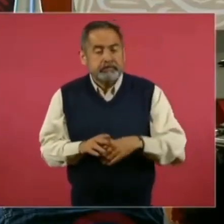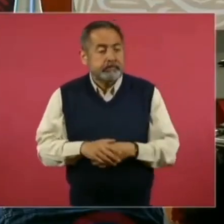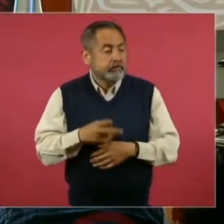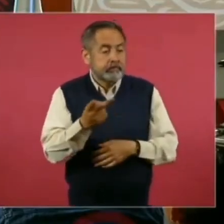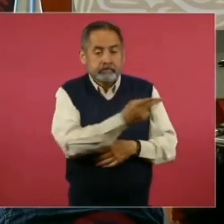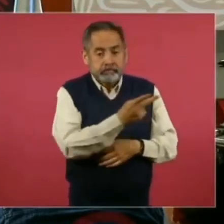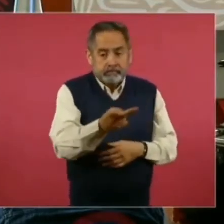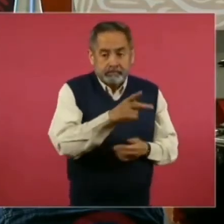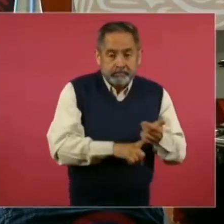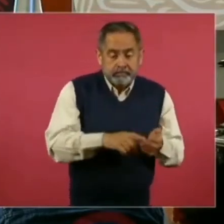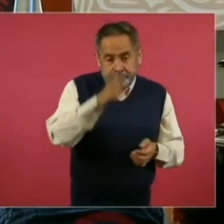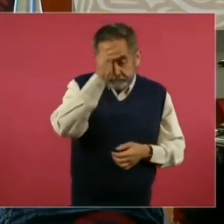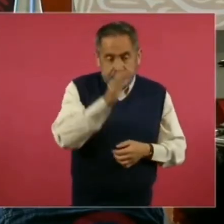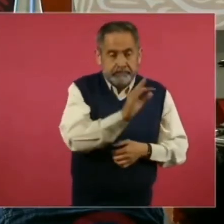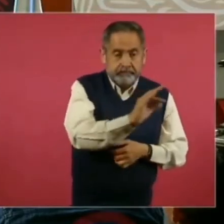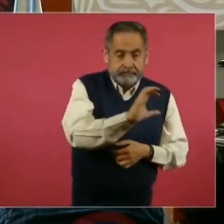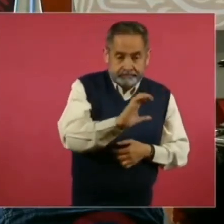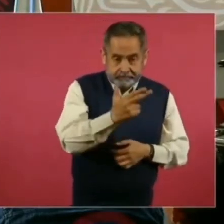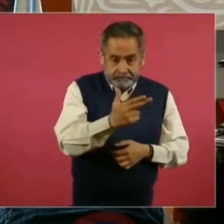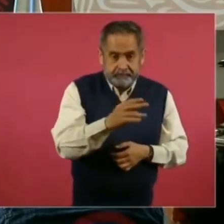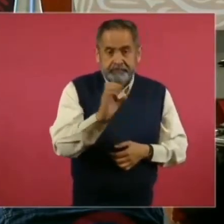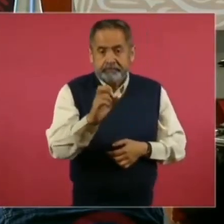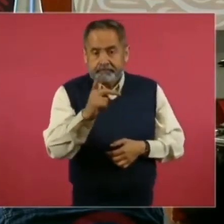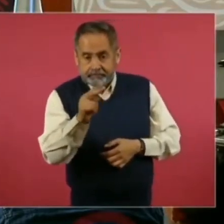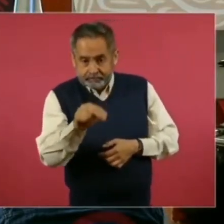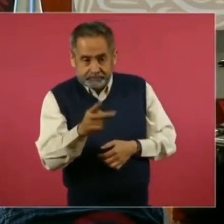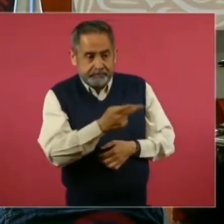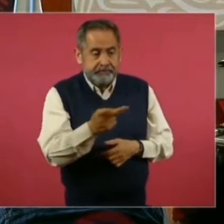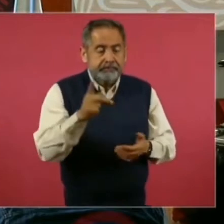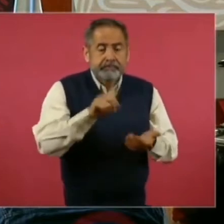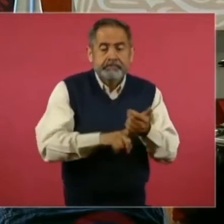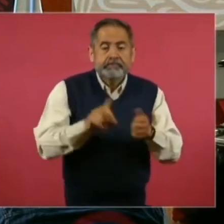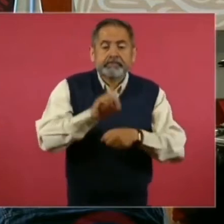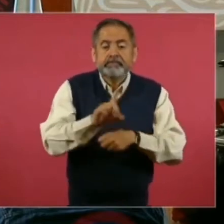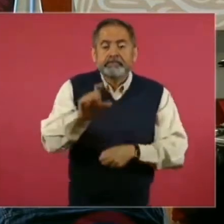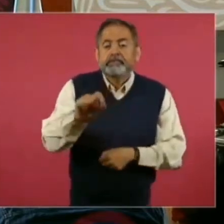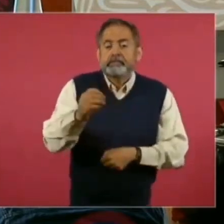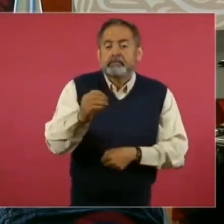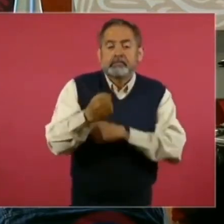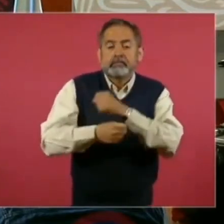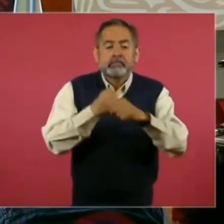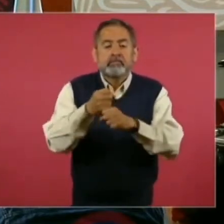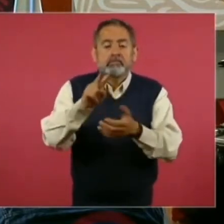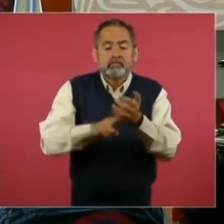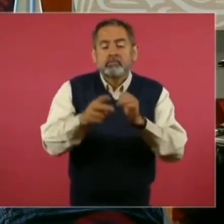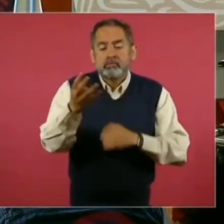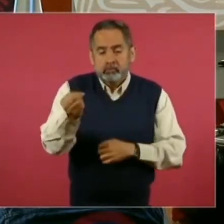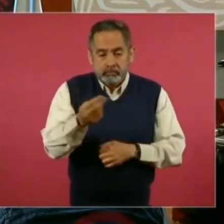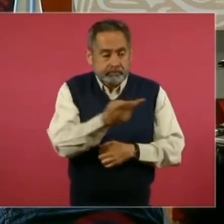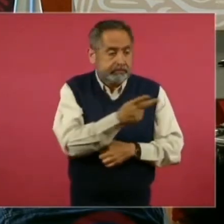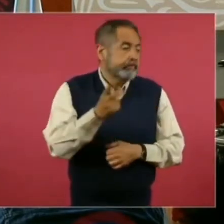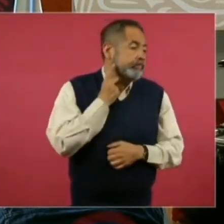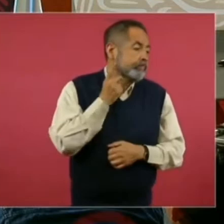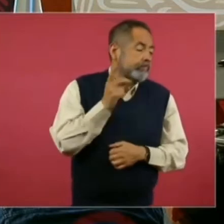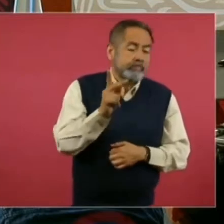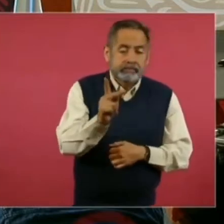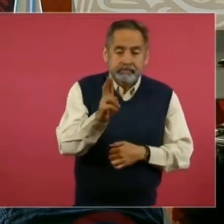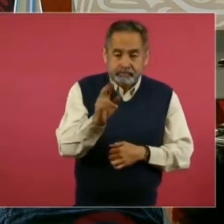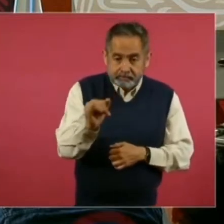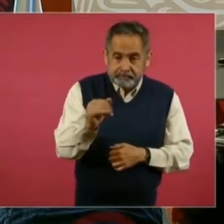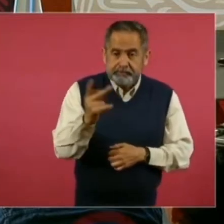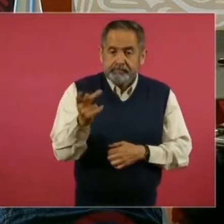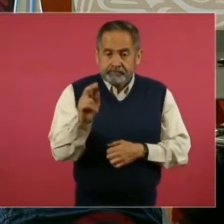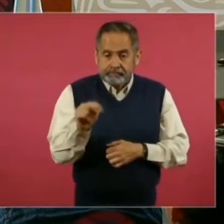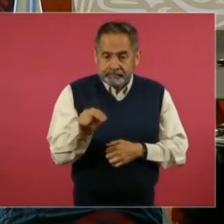acuerdo político entre Calderón y Peña Nieto, el 20 de octubre de 2009, los diputados del PRI y del PAN aprobaron la